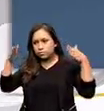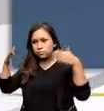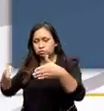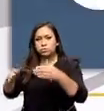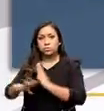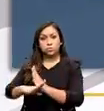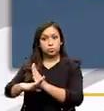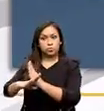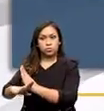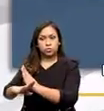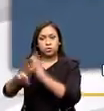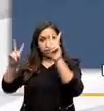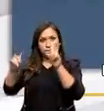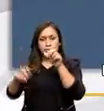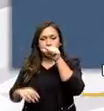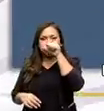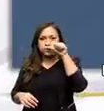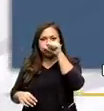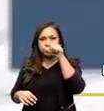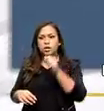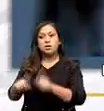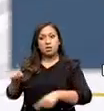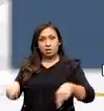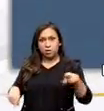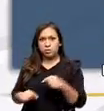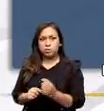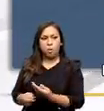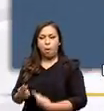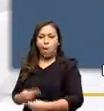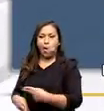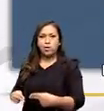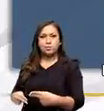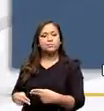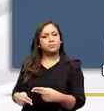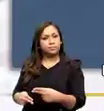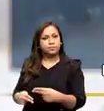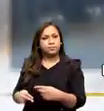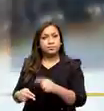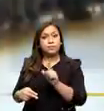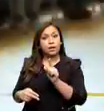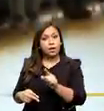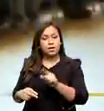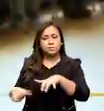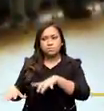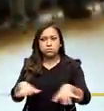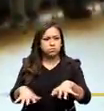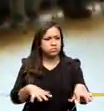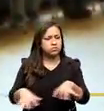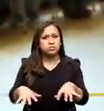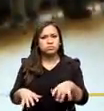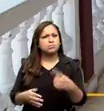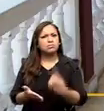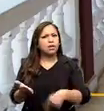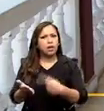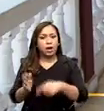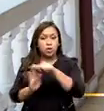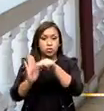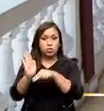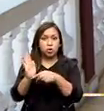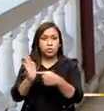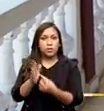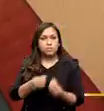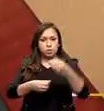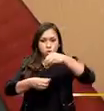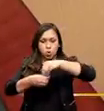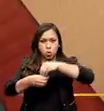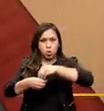la prevención y combate tanto del consumo como del microtráfico de sustancias ilícitas. La acción se contempla además con planes